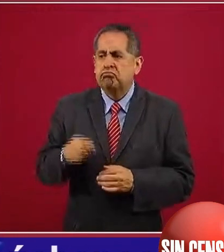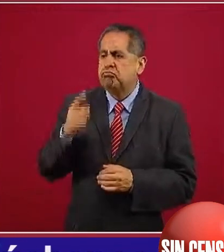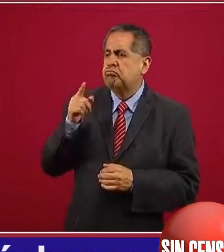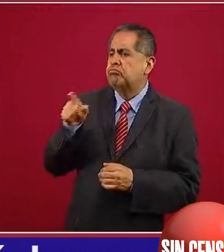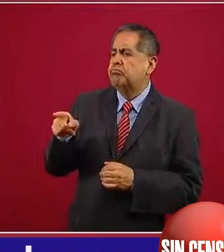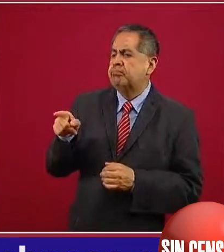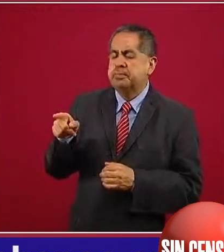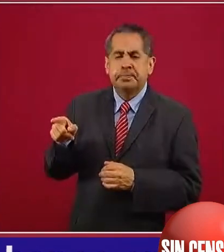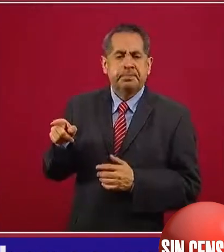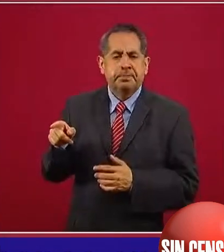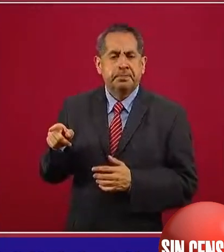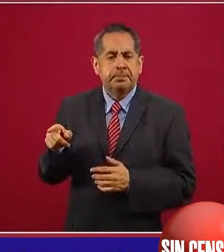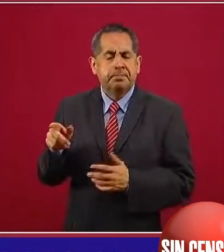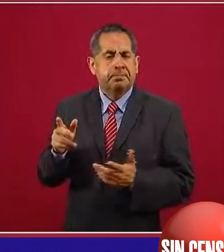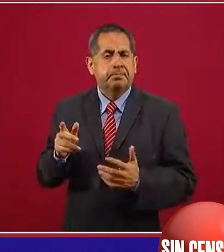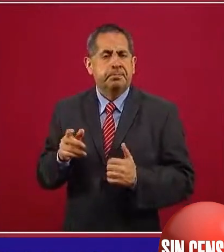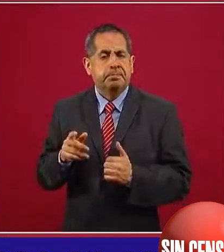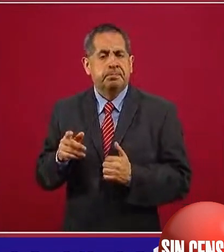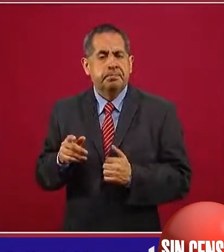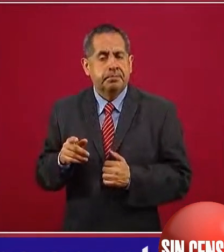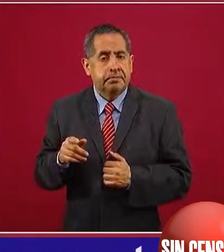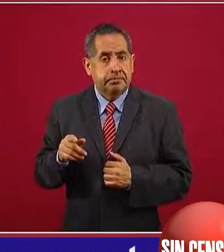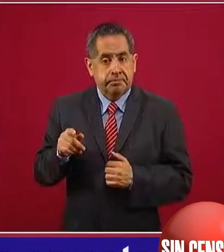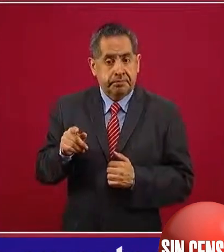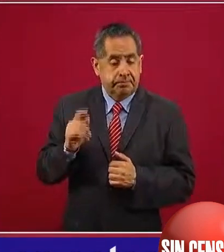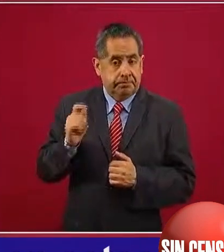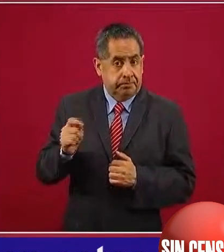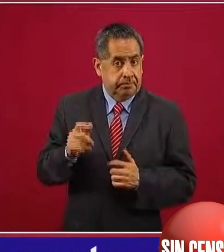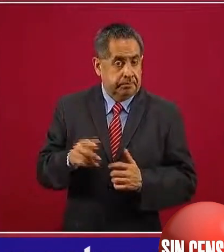que se vaya